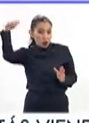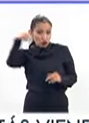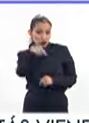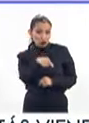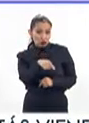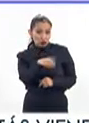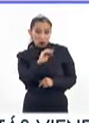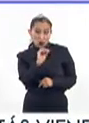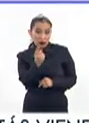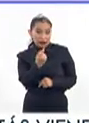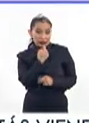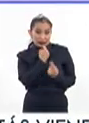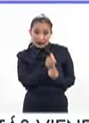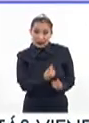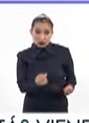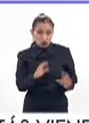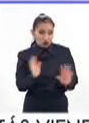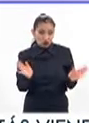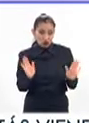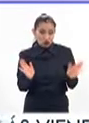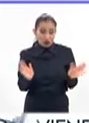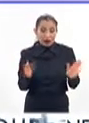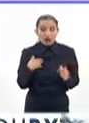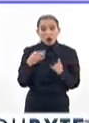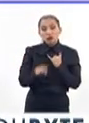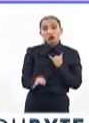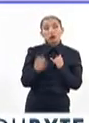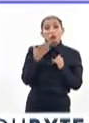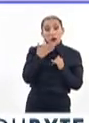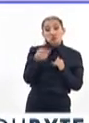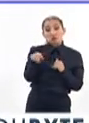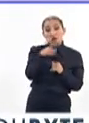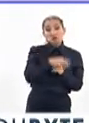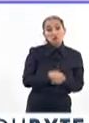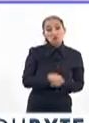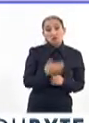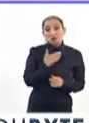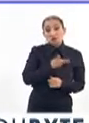adultos antes de empezar. Y al final resultó muy bien.